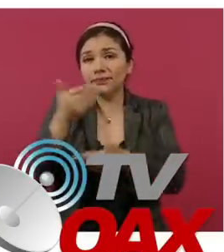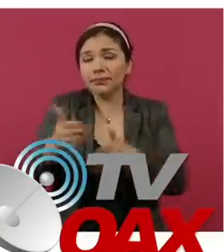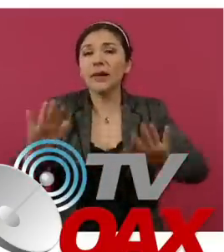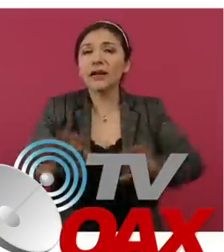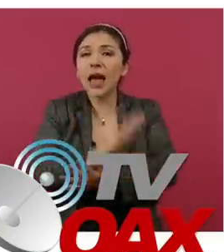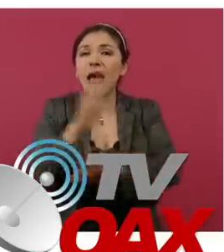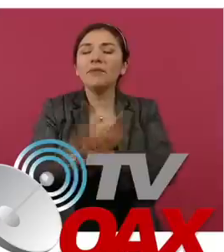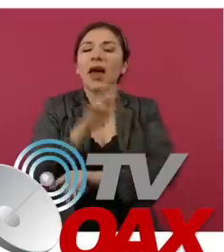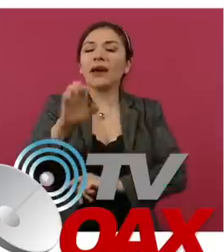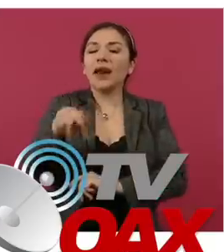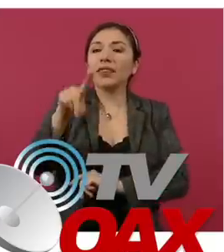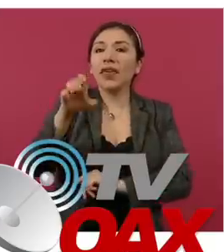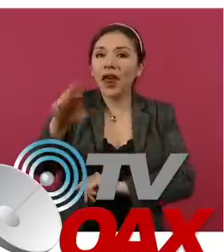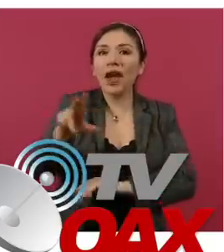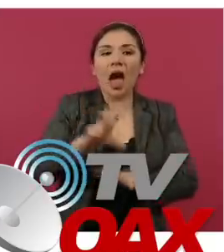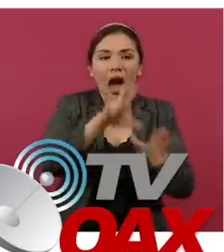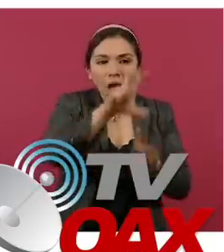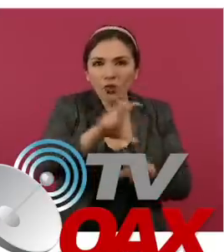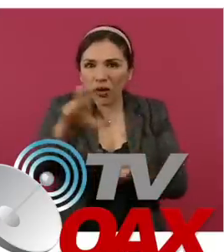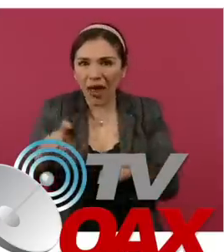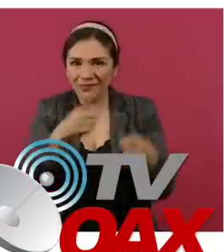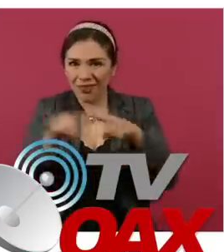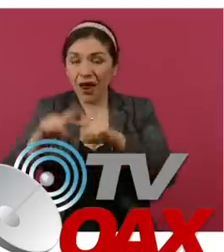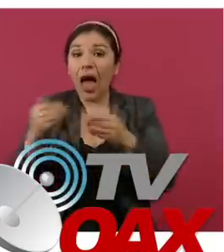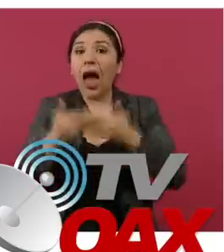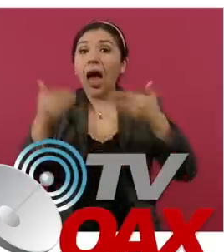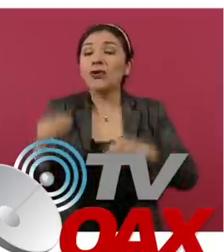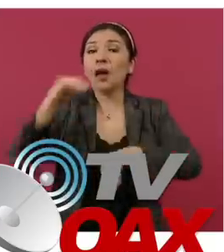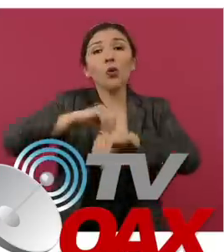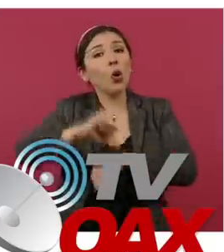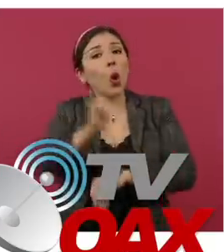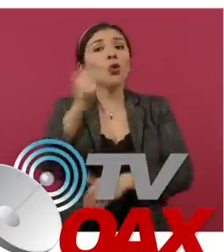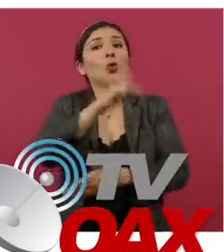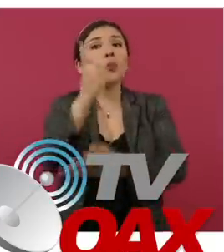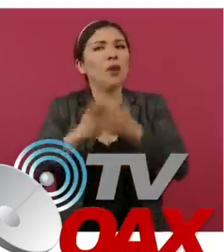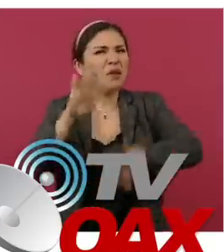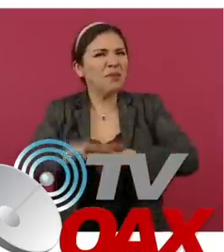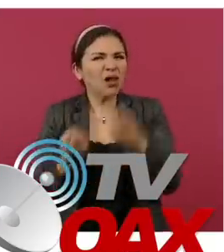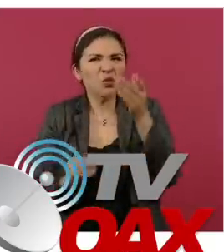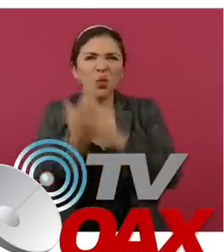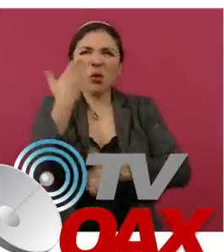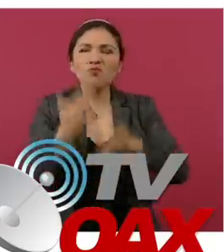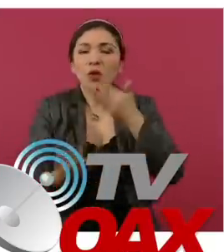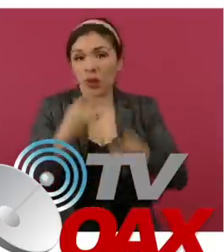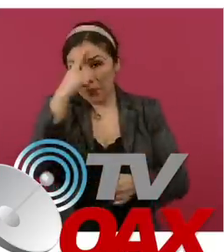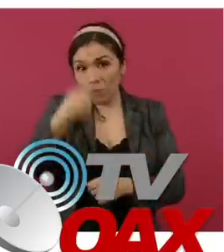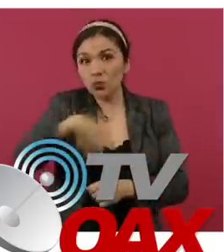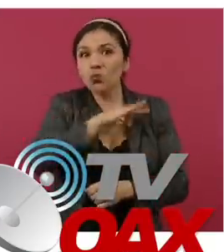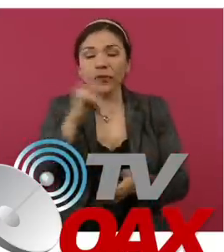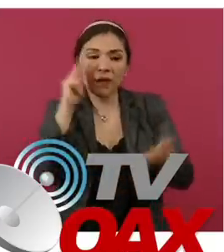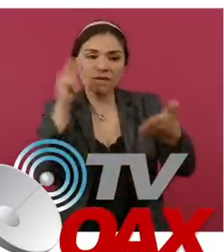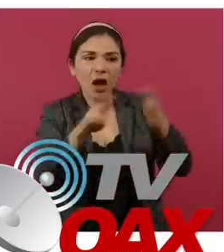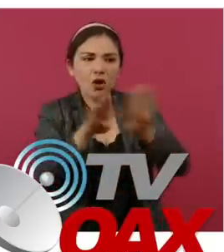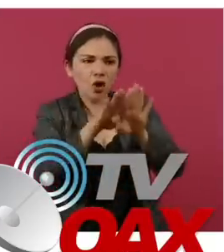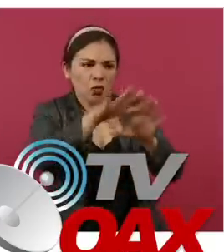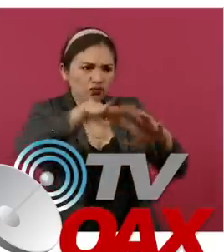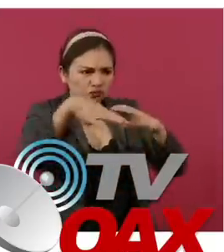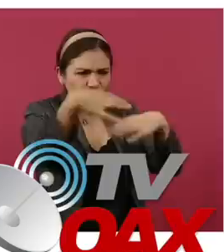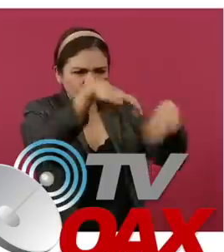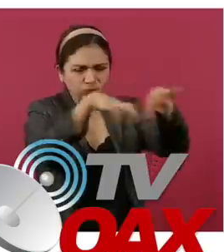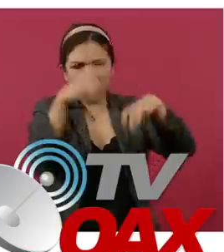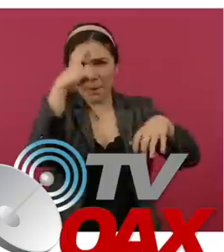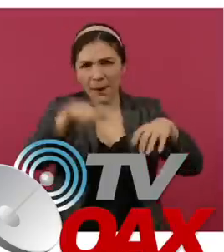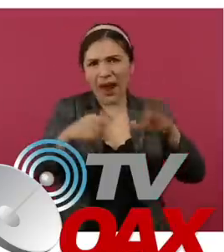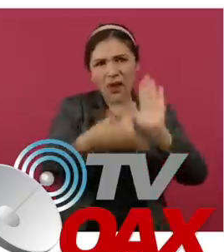los renders, al AutoCAD. Hoy se utiliza un programa que va todavía más allá y que te permite ver los modelos de construcción